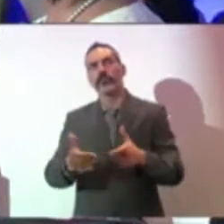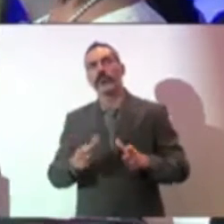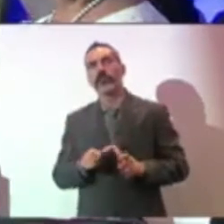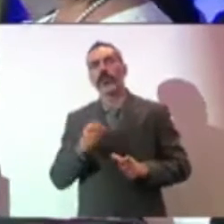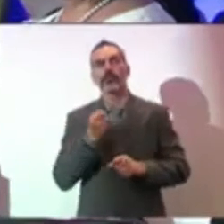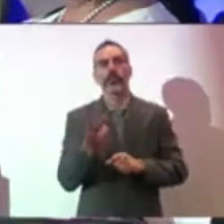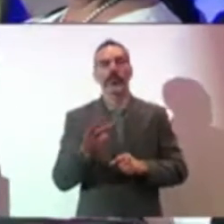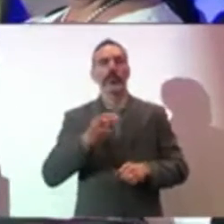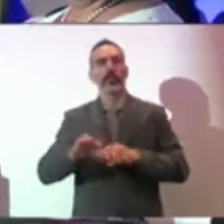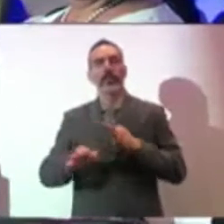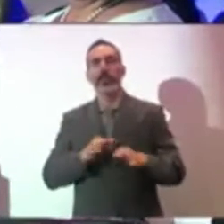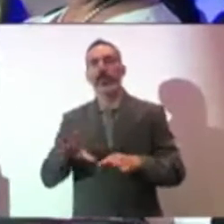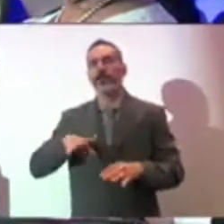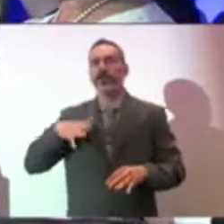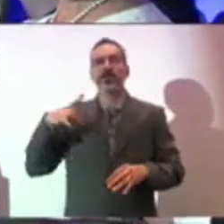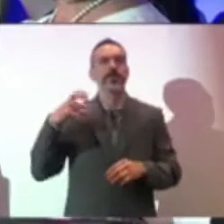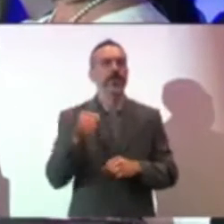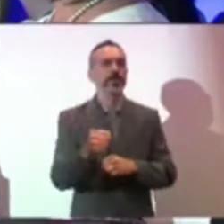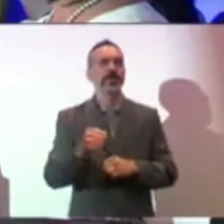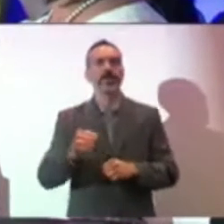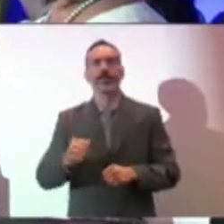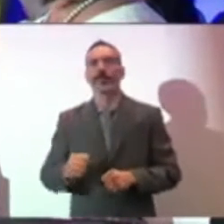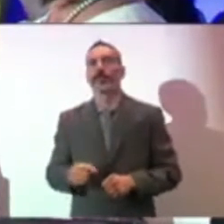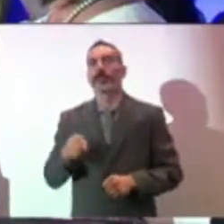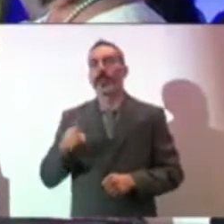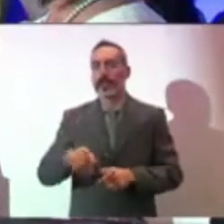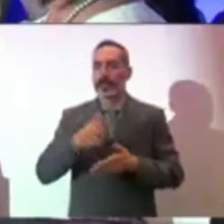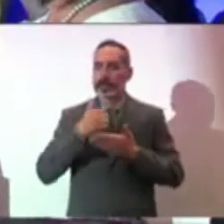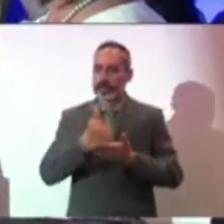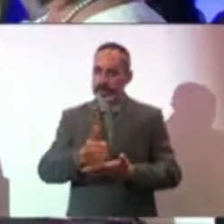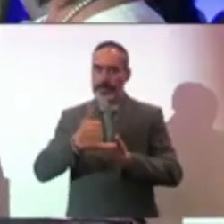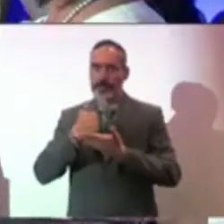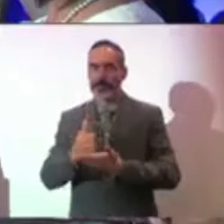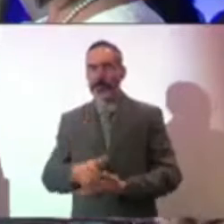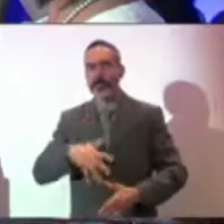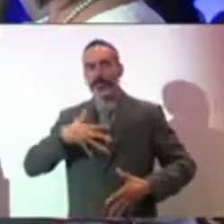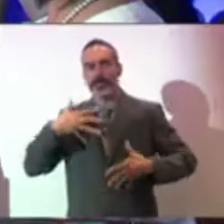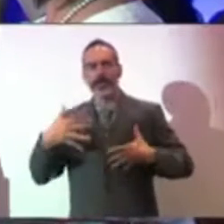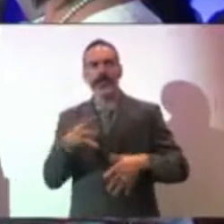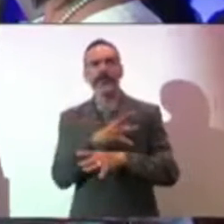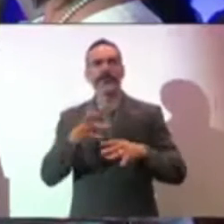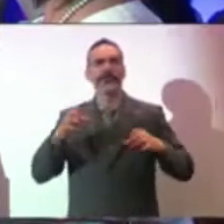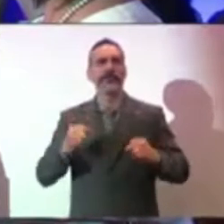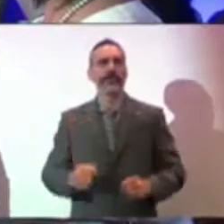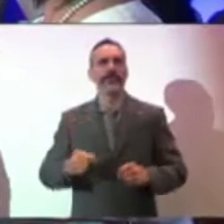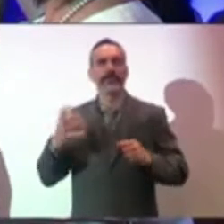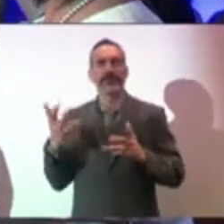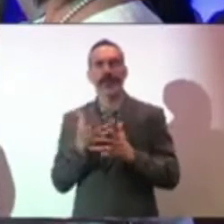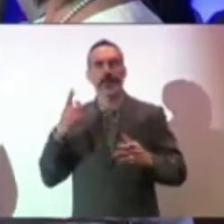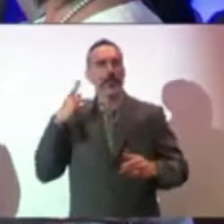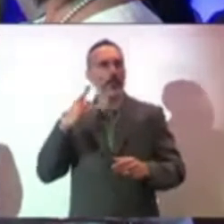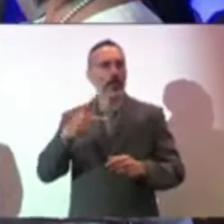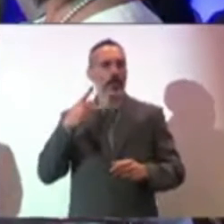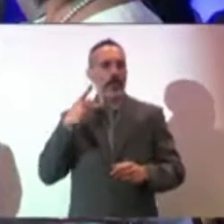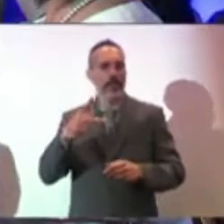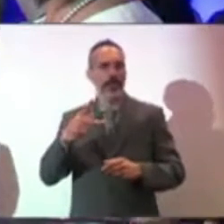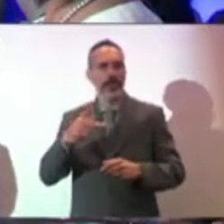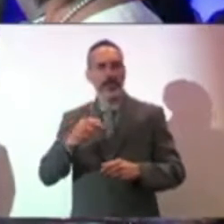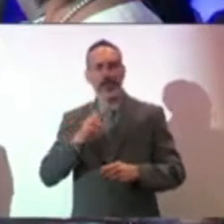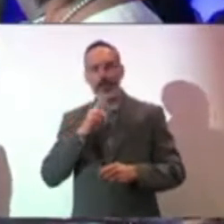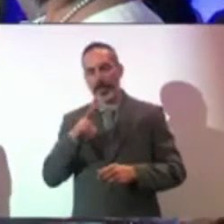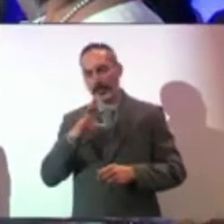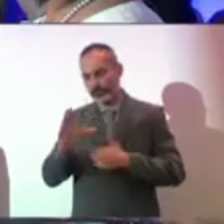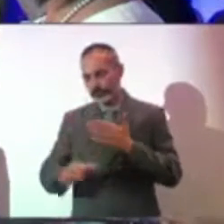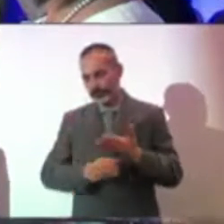trabajo, esfuerzo, dedicación, pasión y compromiso por hacer de Puebla una mejor